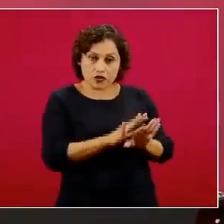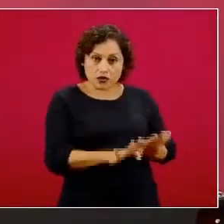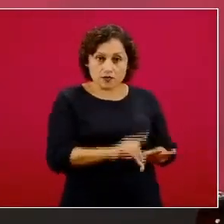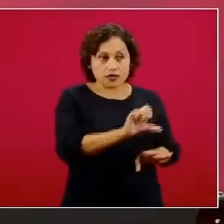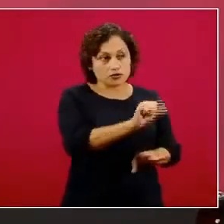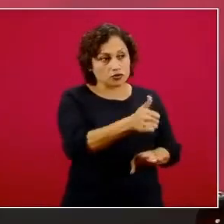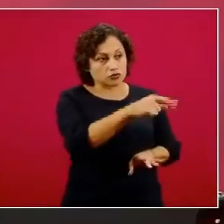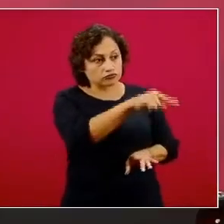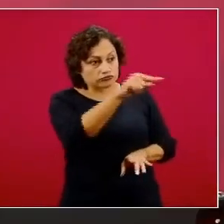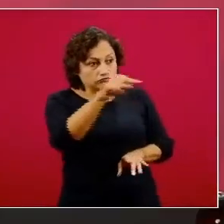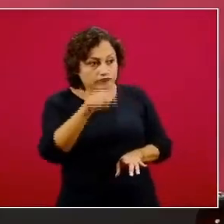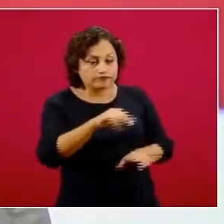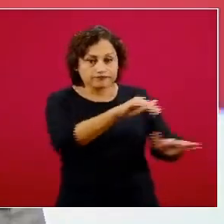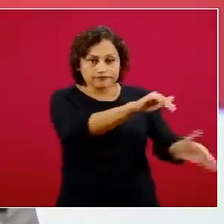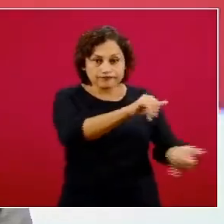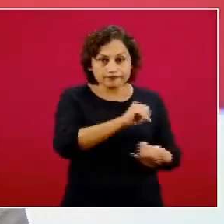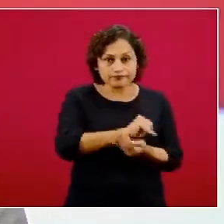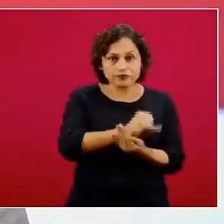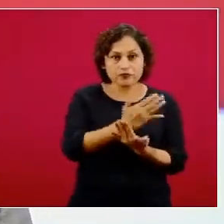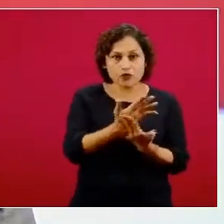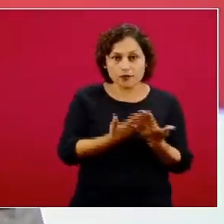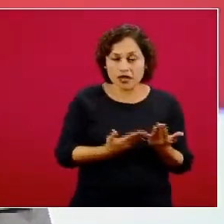otras unidades que no son